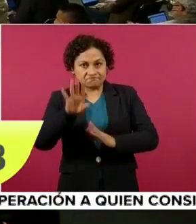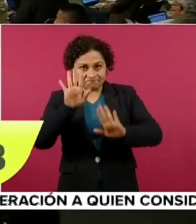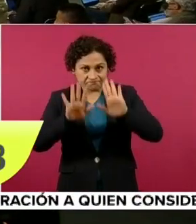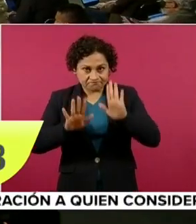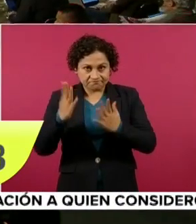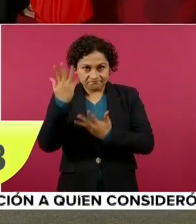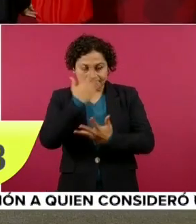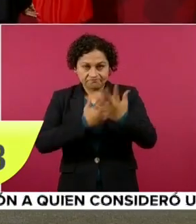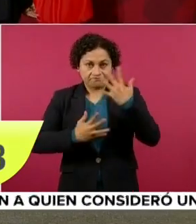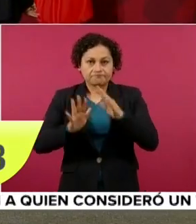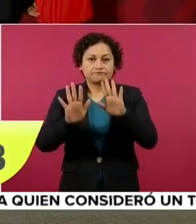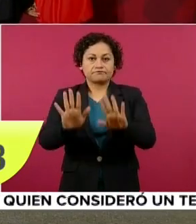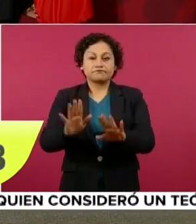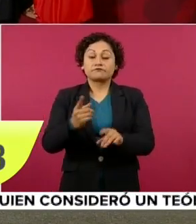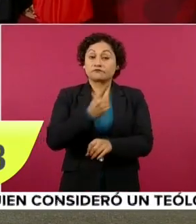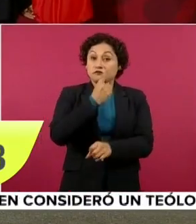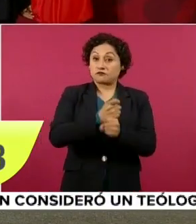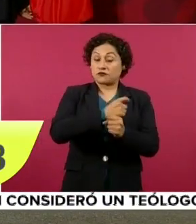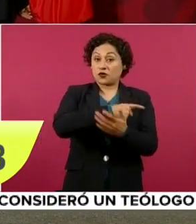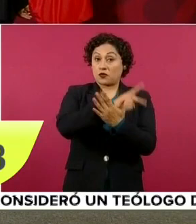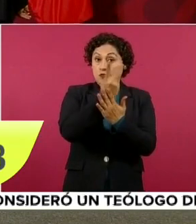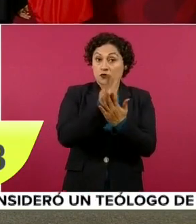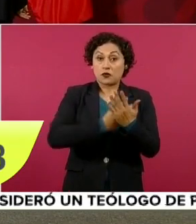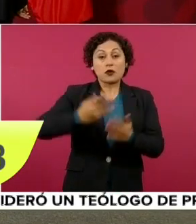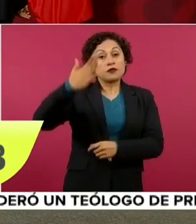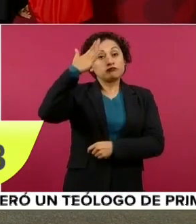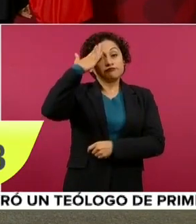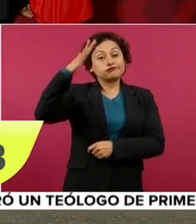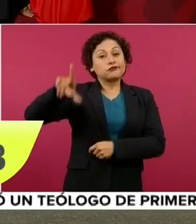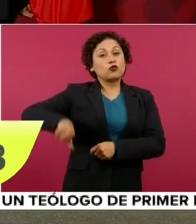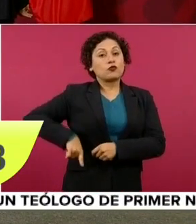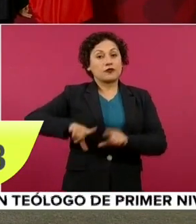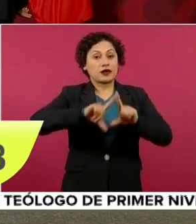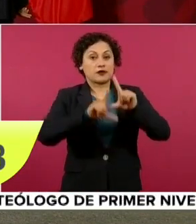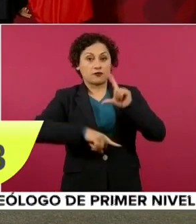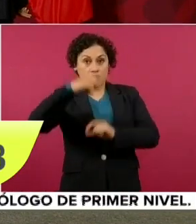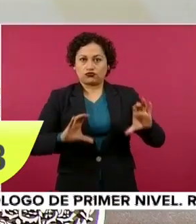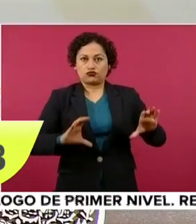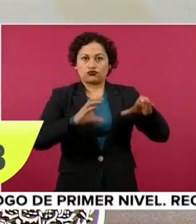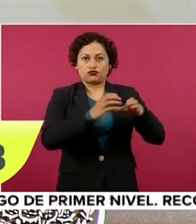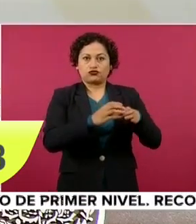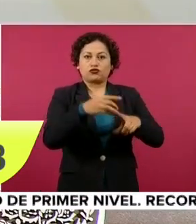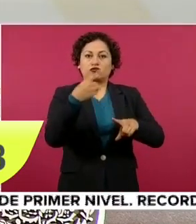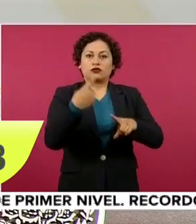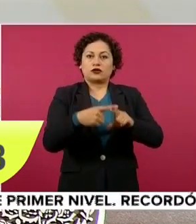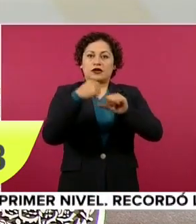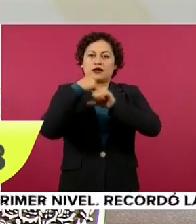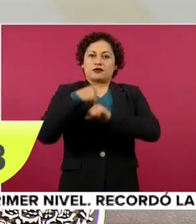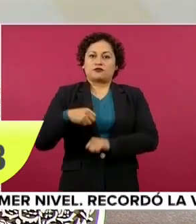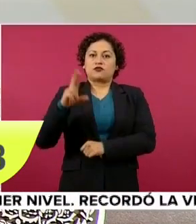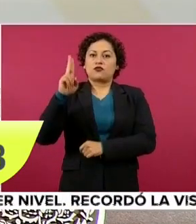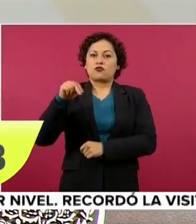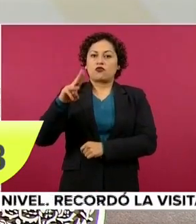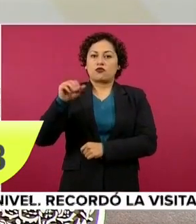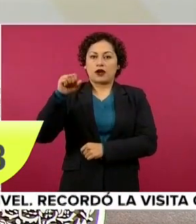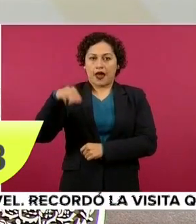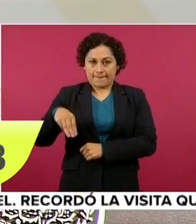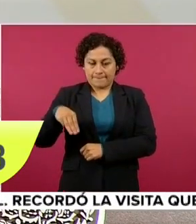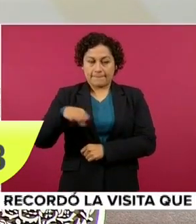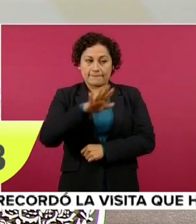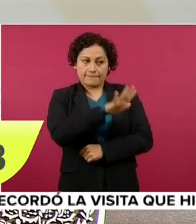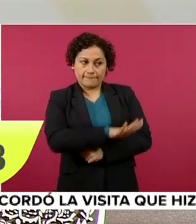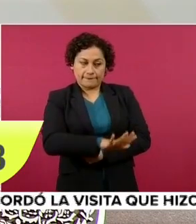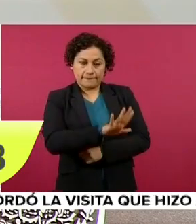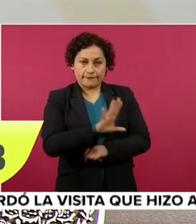año, es decir, ya en unos días, se va a concretar este proyecto de sistema integral de envío masivo de mensajes vía celular de